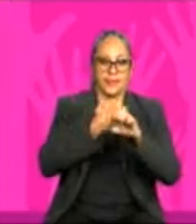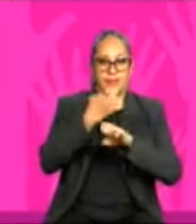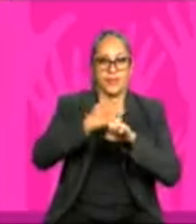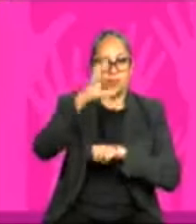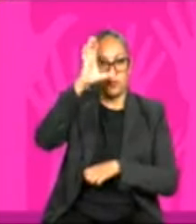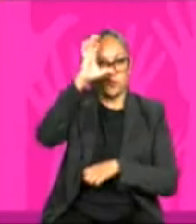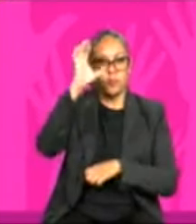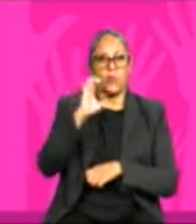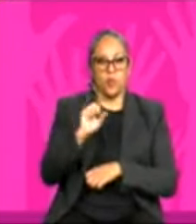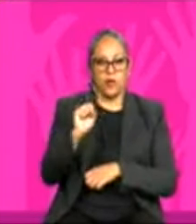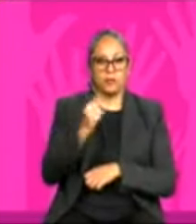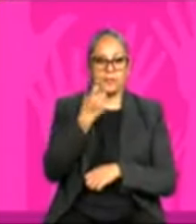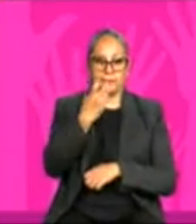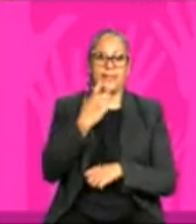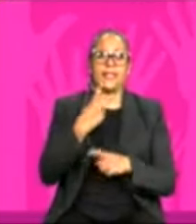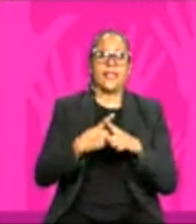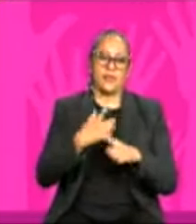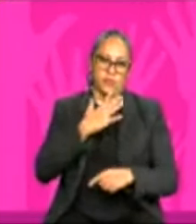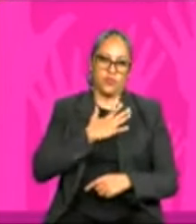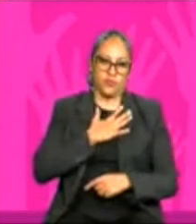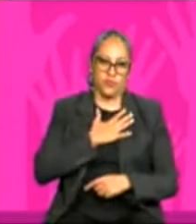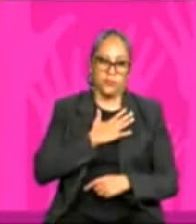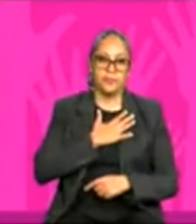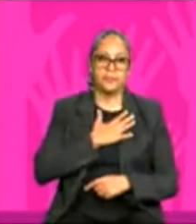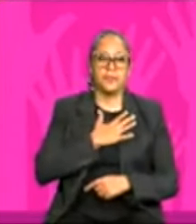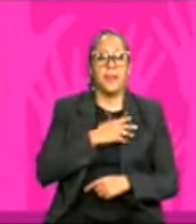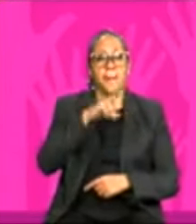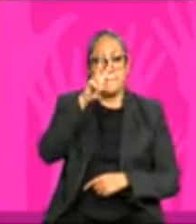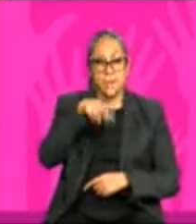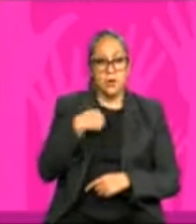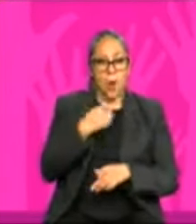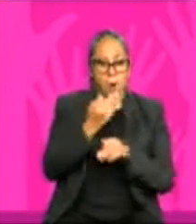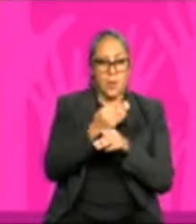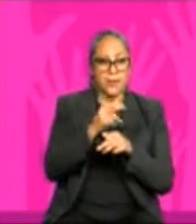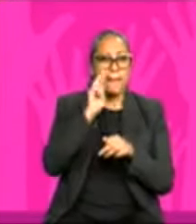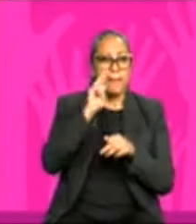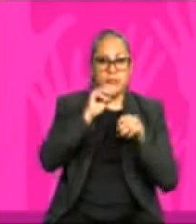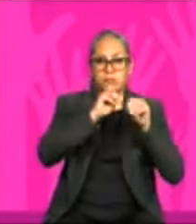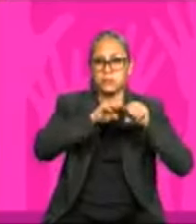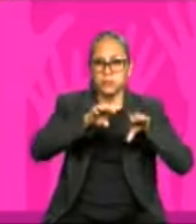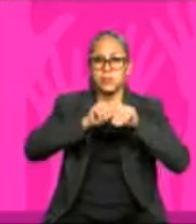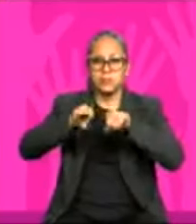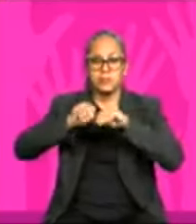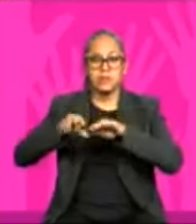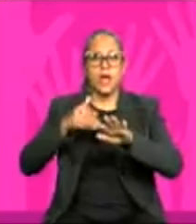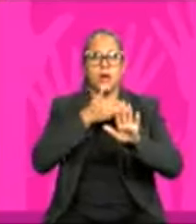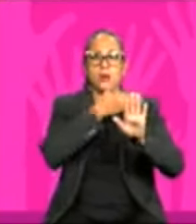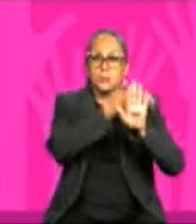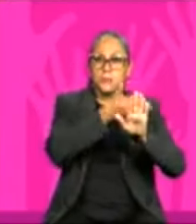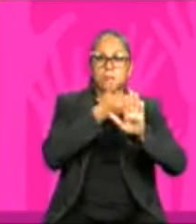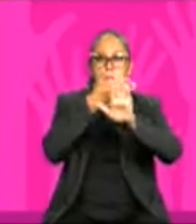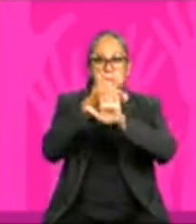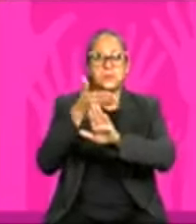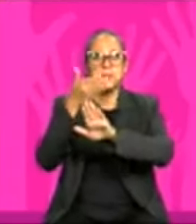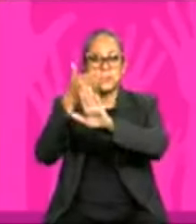yo. Lamentablemente, lo que hemos visto en esta campaña son ataques, agresiones